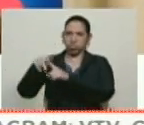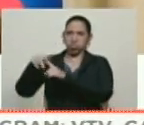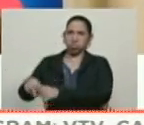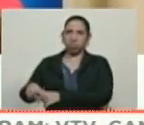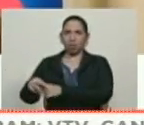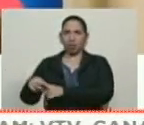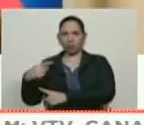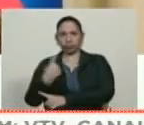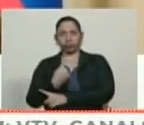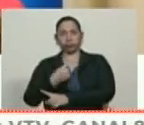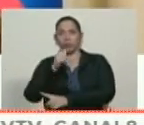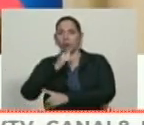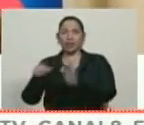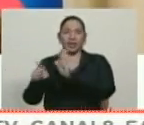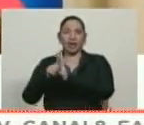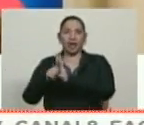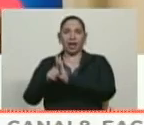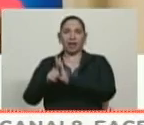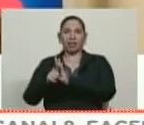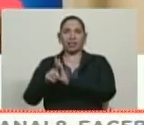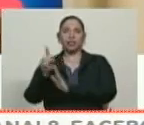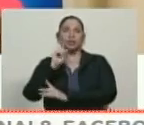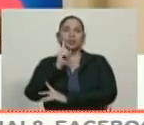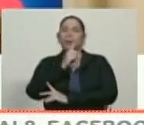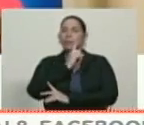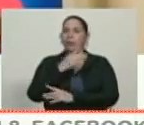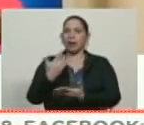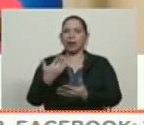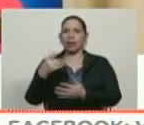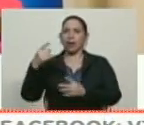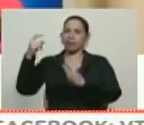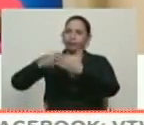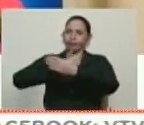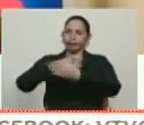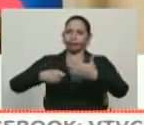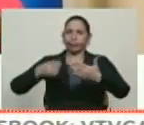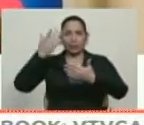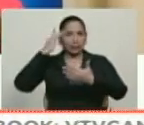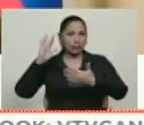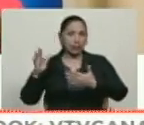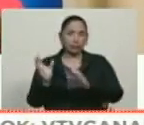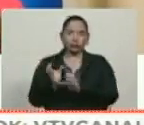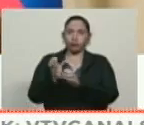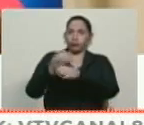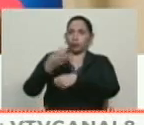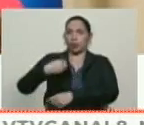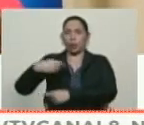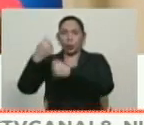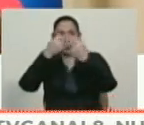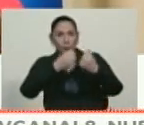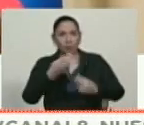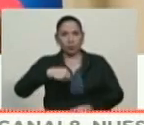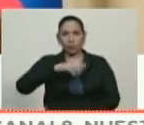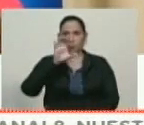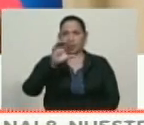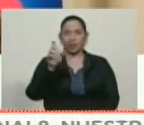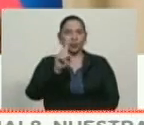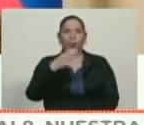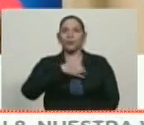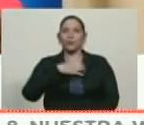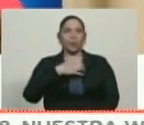unilaterales, ilegales, como son las llamadas sanciones, que pretenden asfixiar las economías de nuestros países. Nada de eso va a pasar